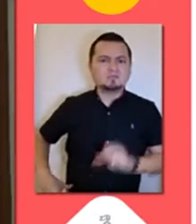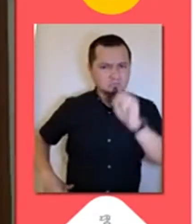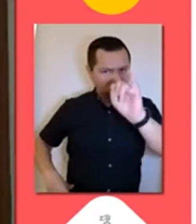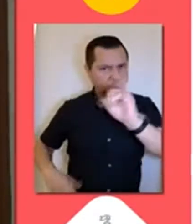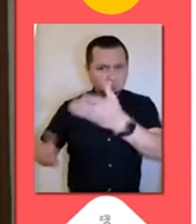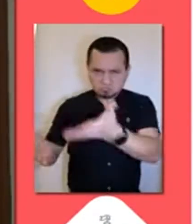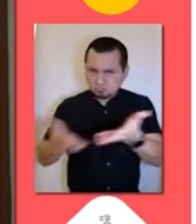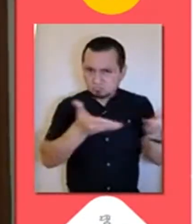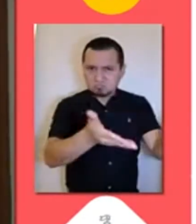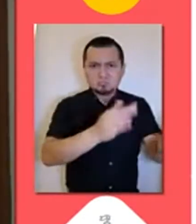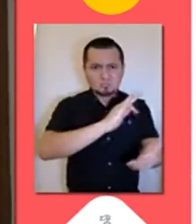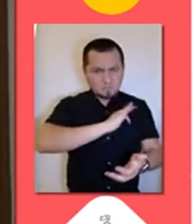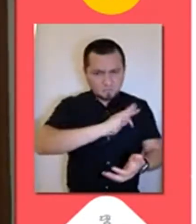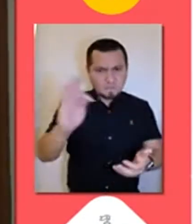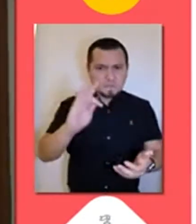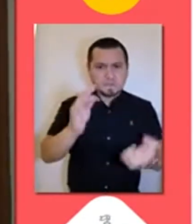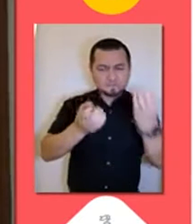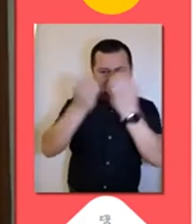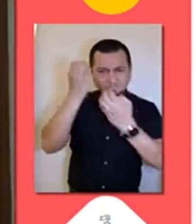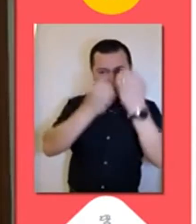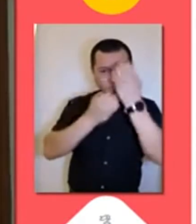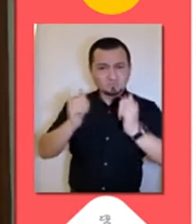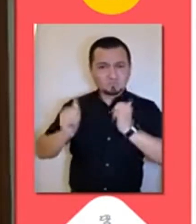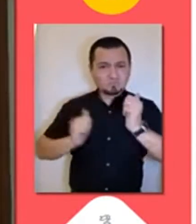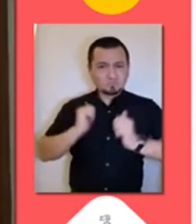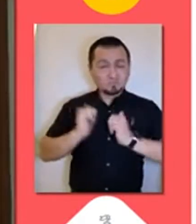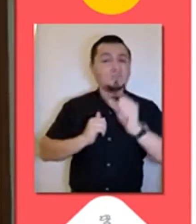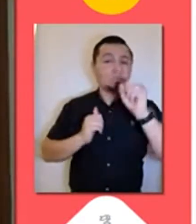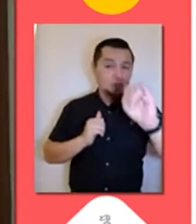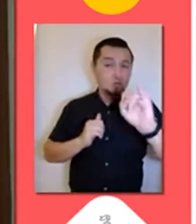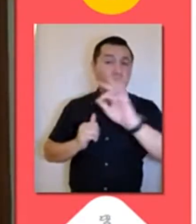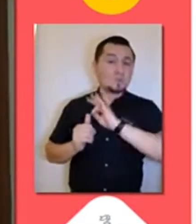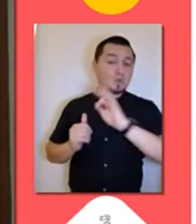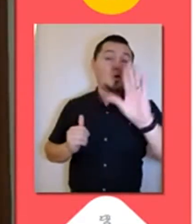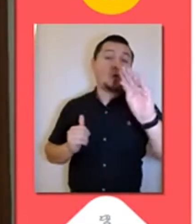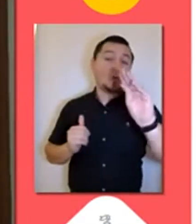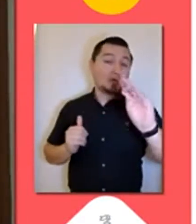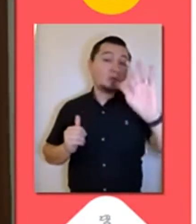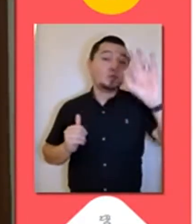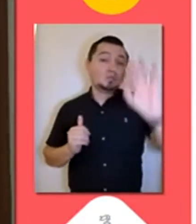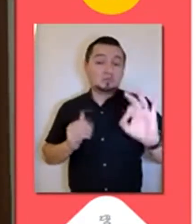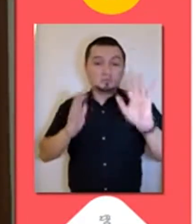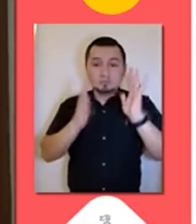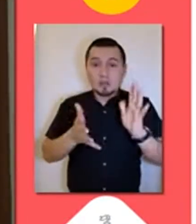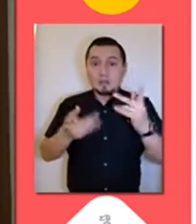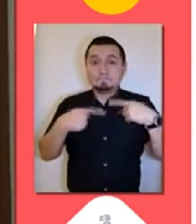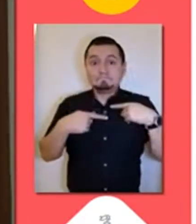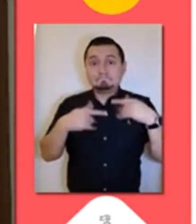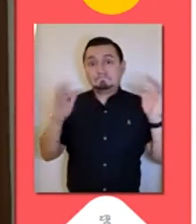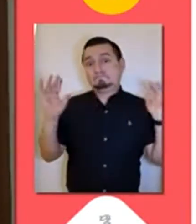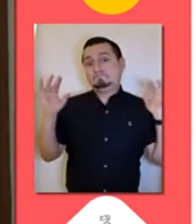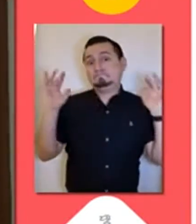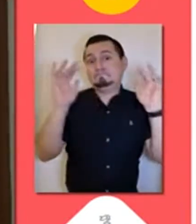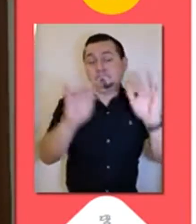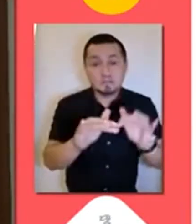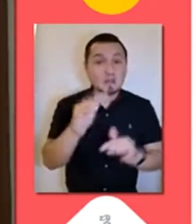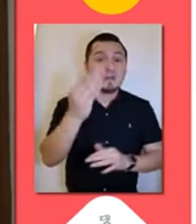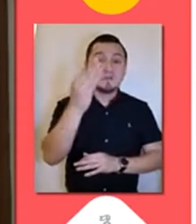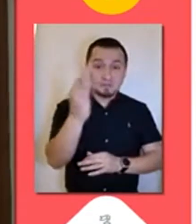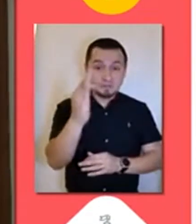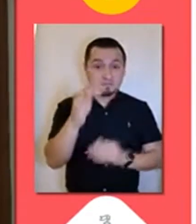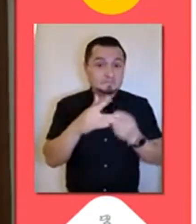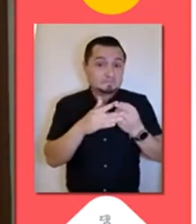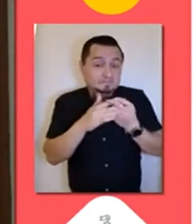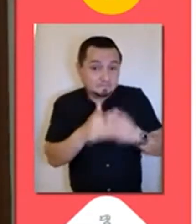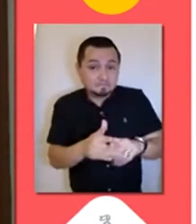espacio. Decir que el proceso de preinscripción fuerte en un 90% ya los lugares se otorgaron desde febrero. Por